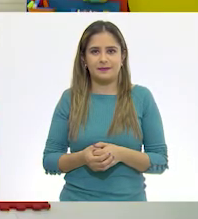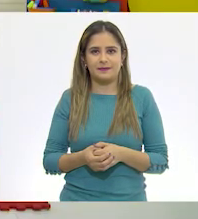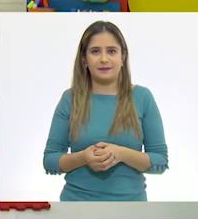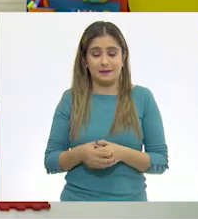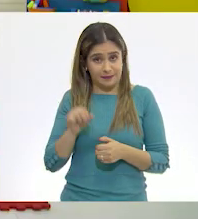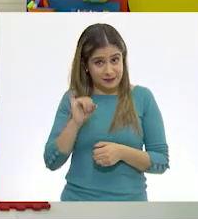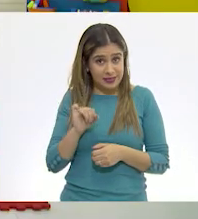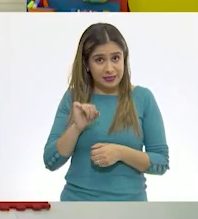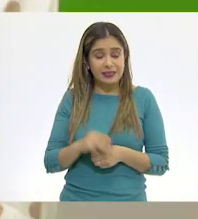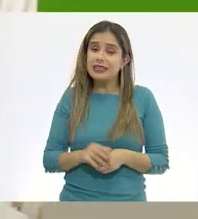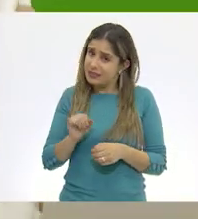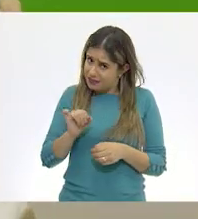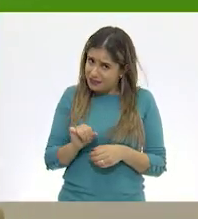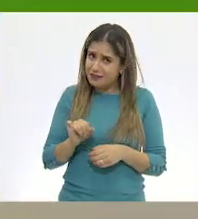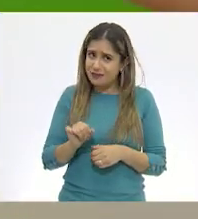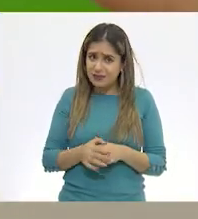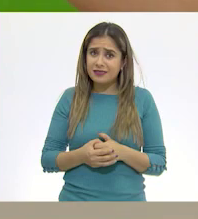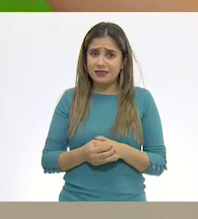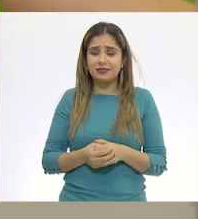¿Sí? Sí.